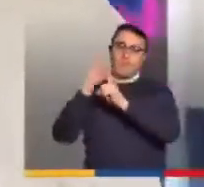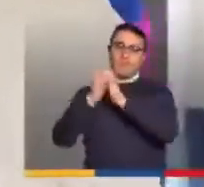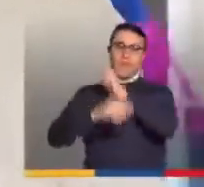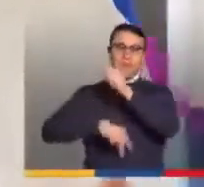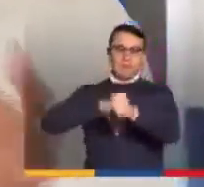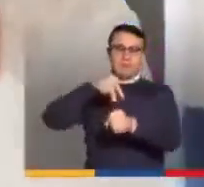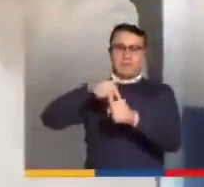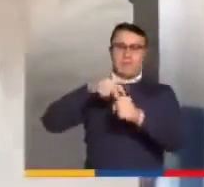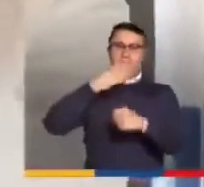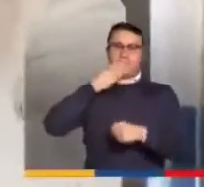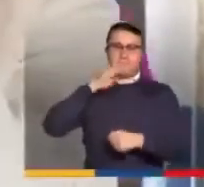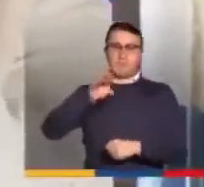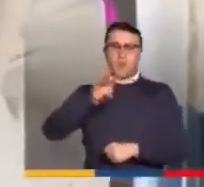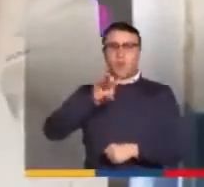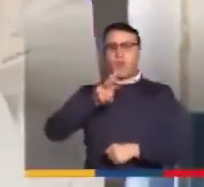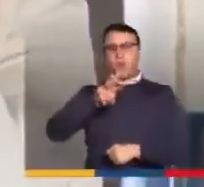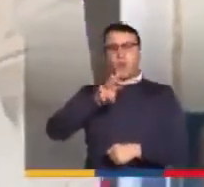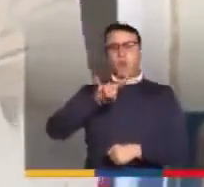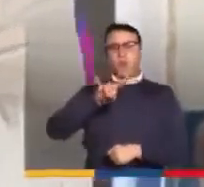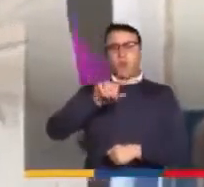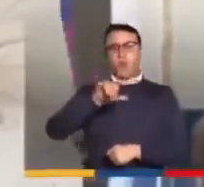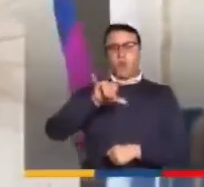Porque en cierta forma es vivir del sol.